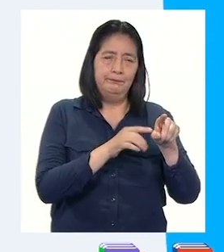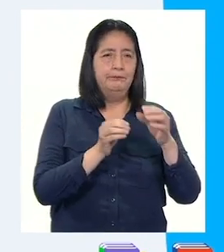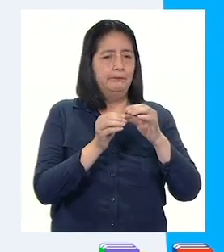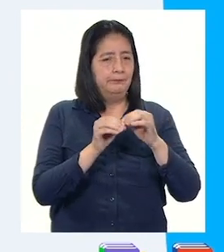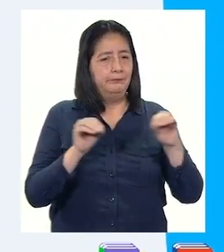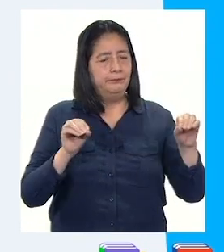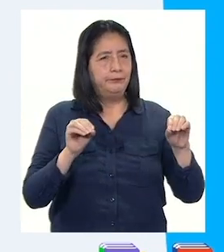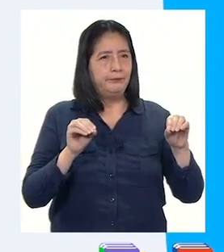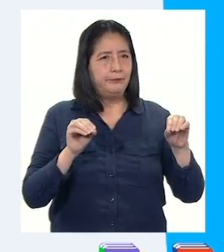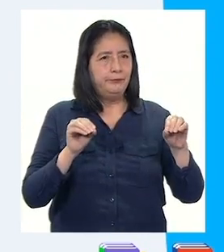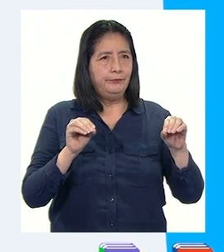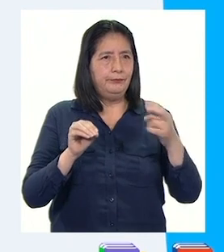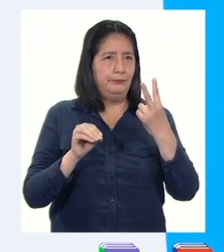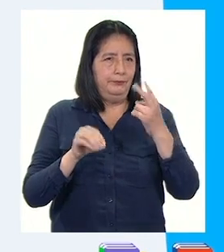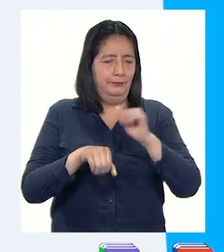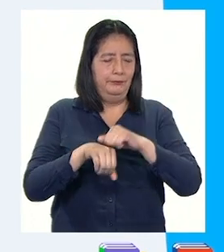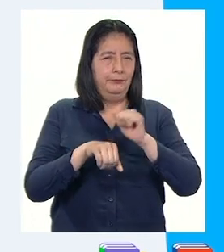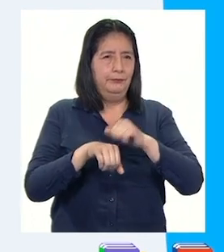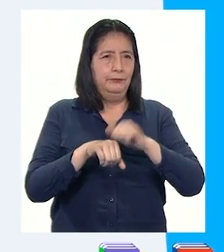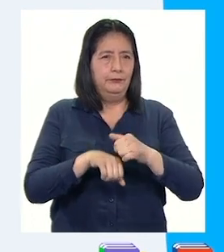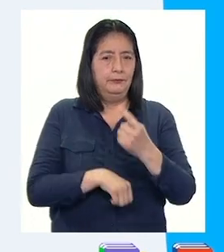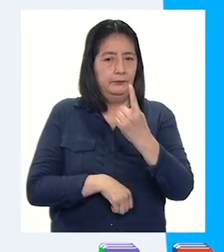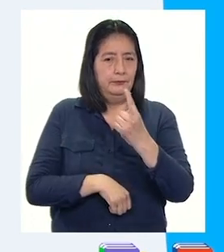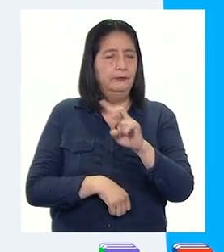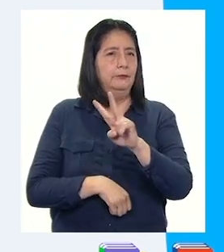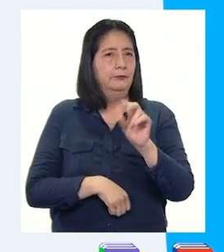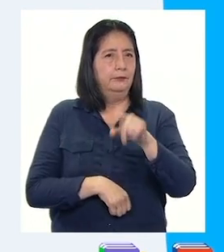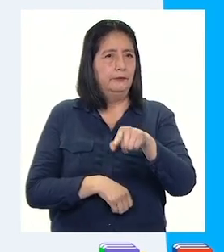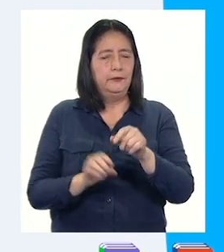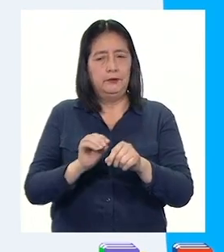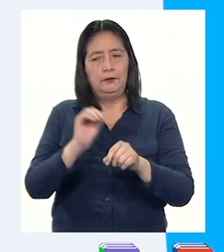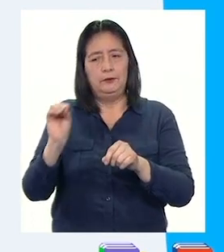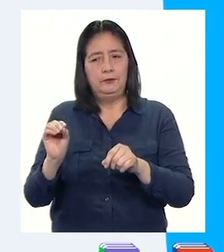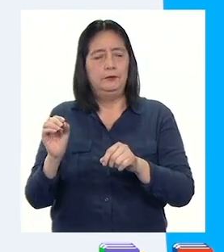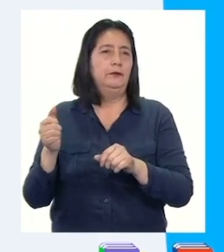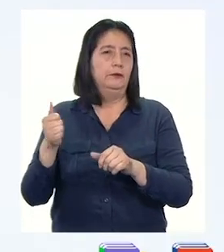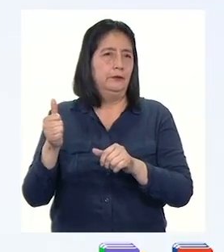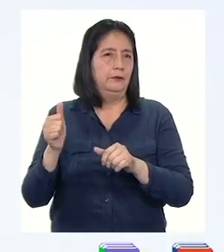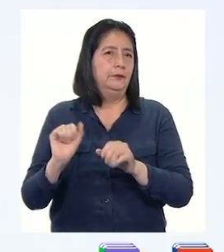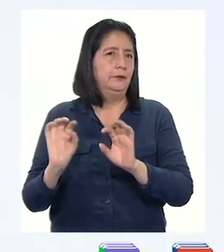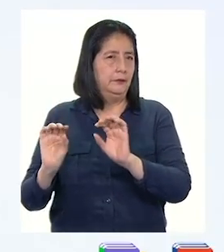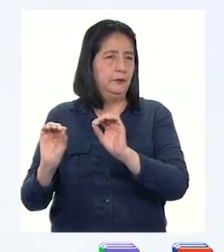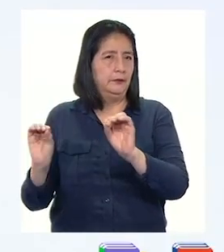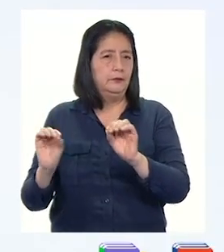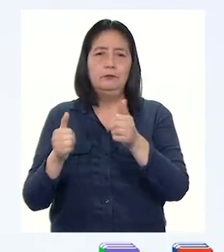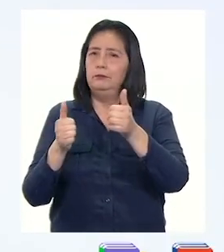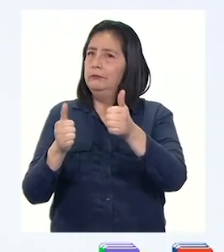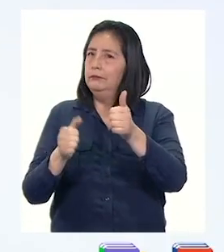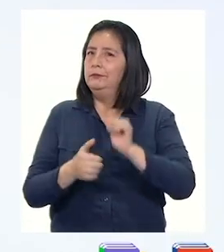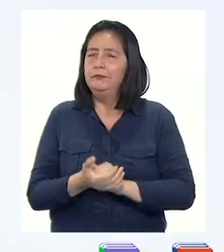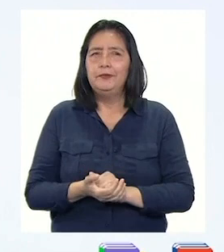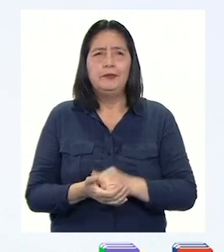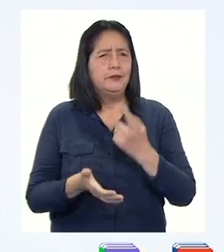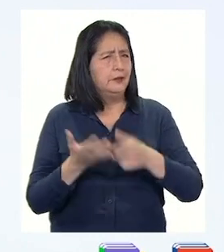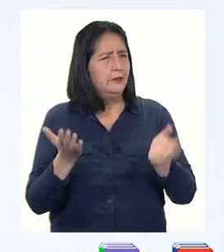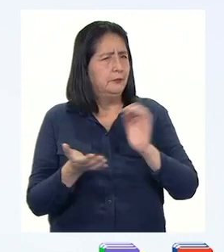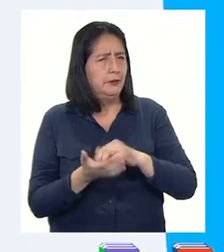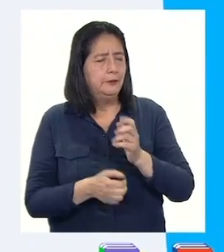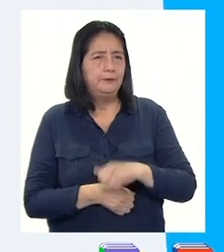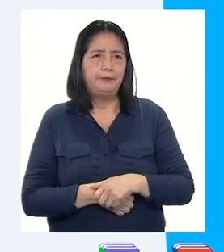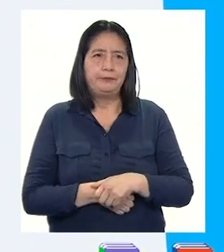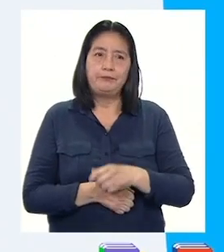voy a reemplazar por dos piedritas. Una que valga 20 y la otra que valga 10. ¡Muy bien! ¿Y qué